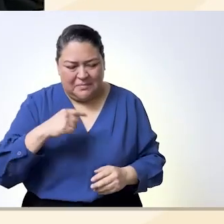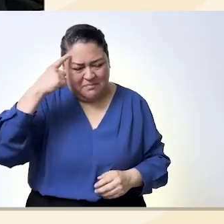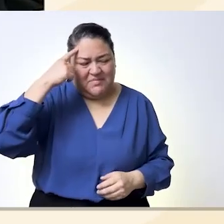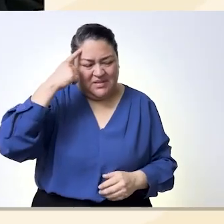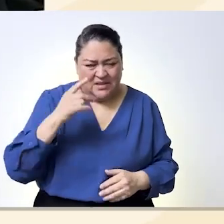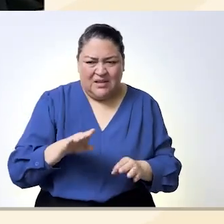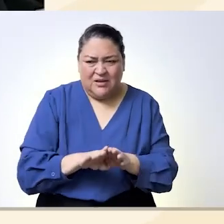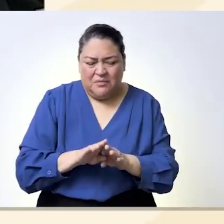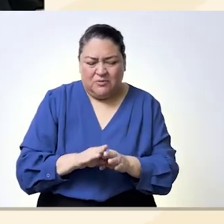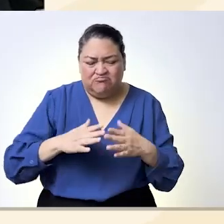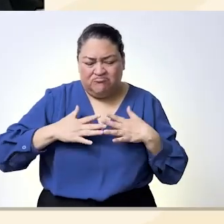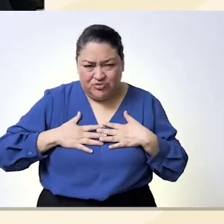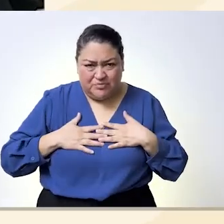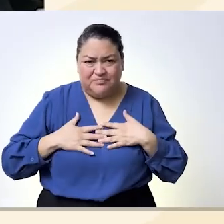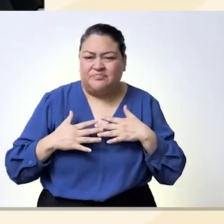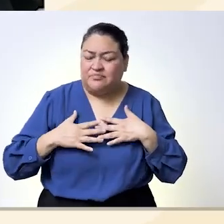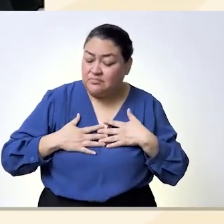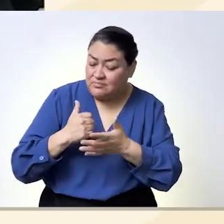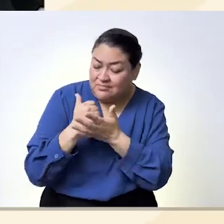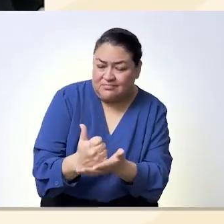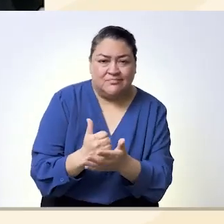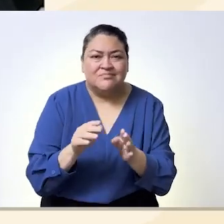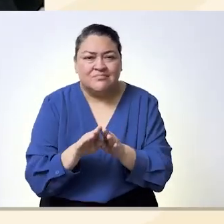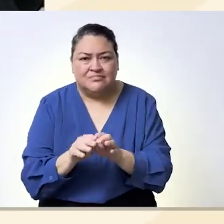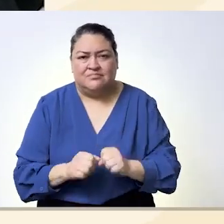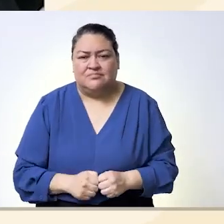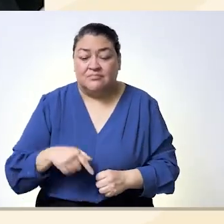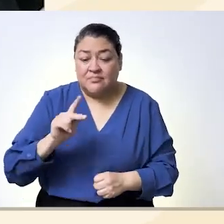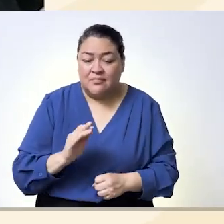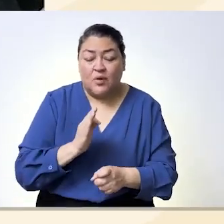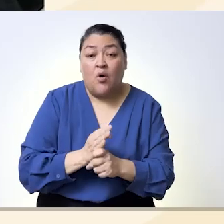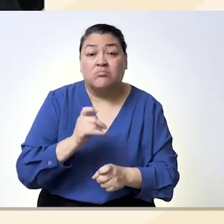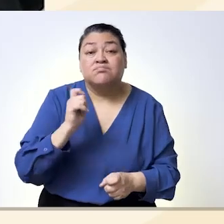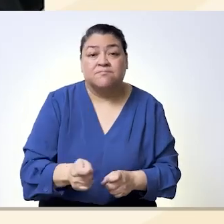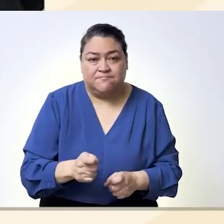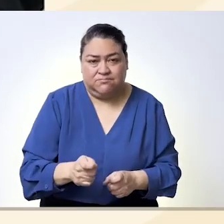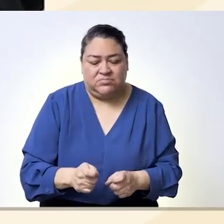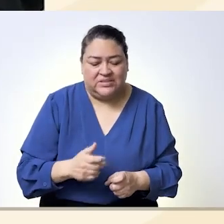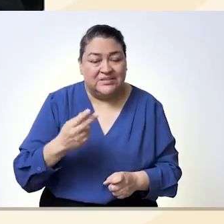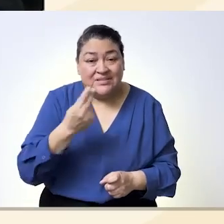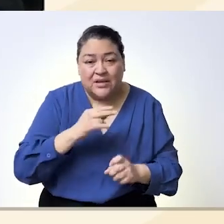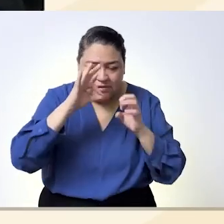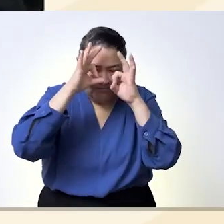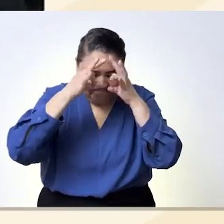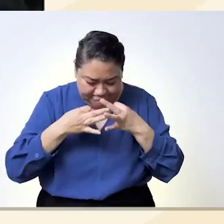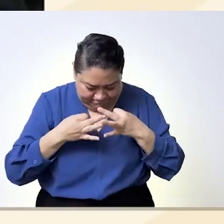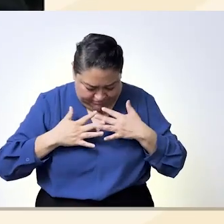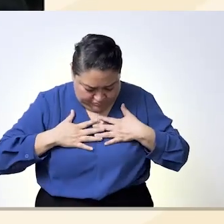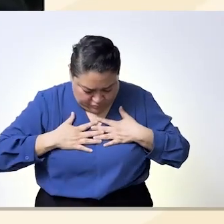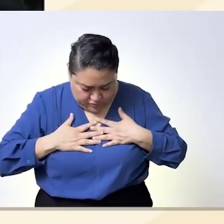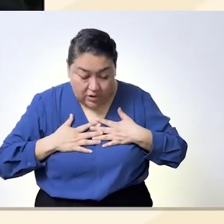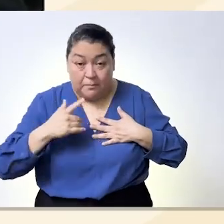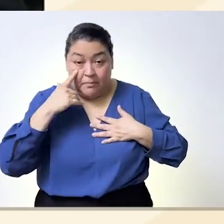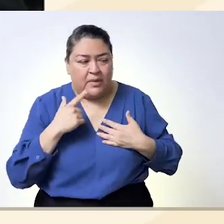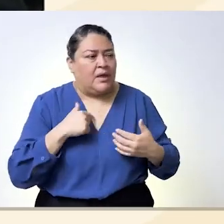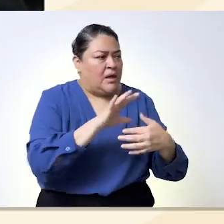hago, pero la verdad es que tiene mucho que ver con una introspección, más que otra. Antes de ir y conectar y decir, oye, persona neurodivergente,